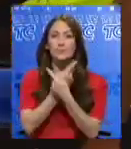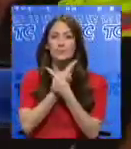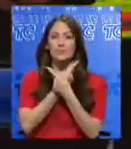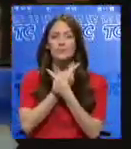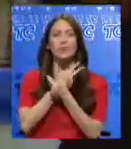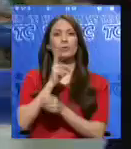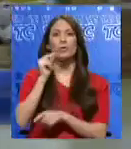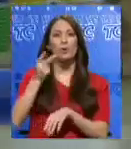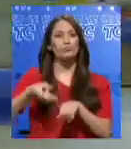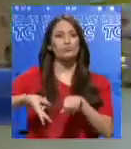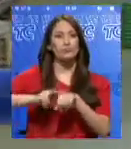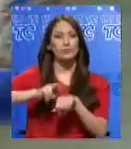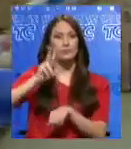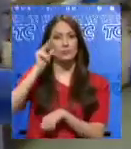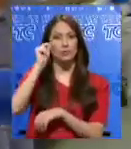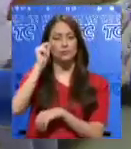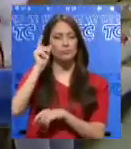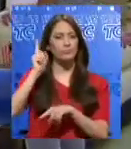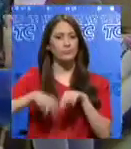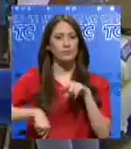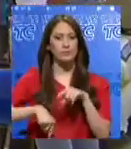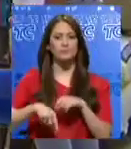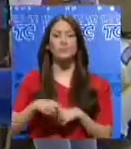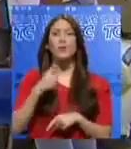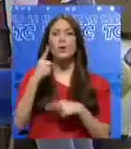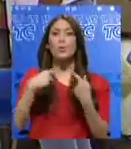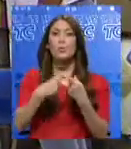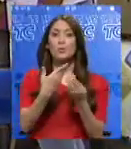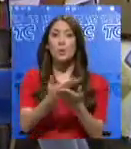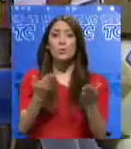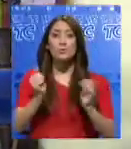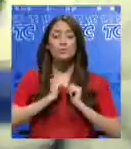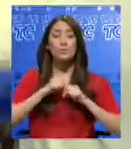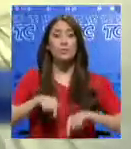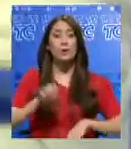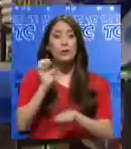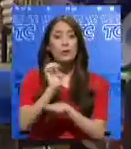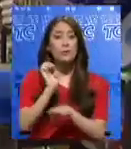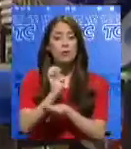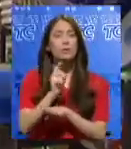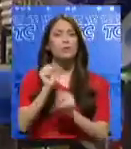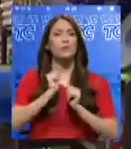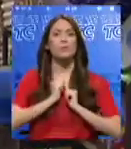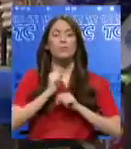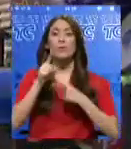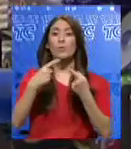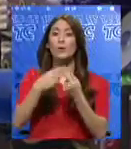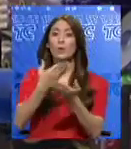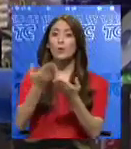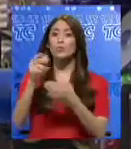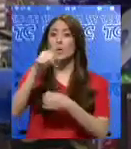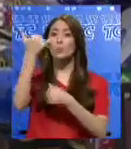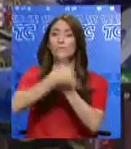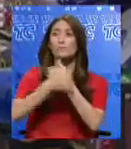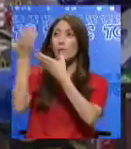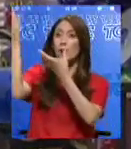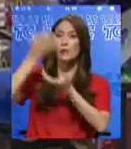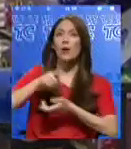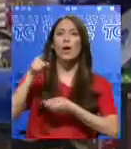haya especulación en cuanto a los precios, a propósito de las salvaguardias impuestas por el gobierno a varios productos que vienen del